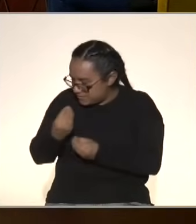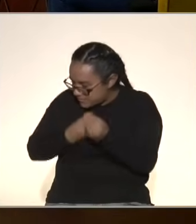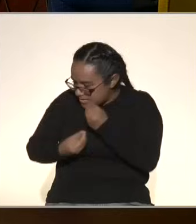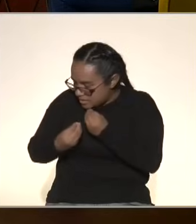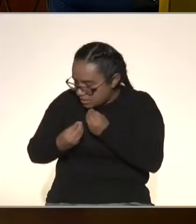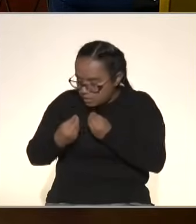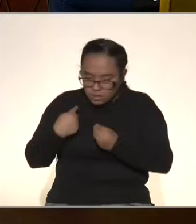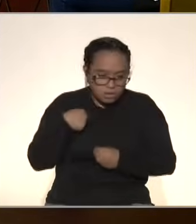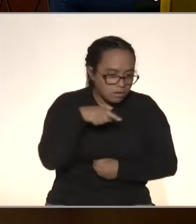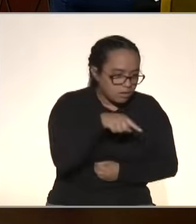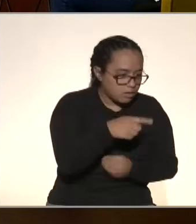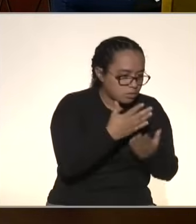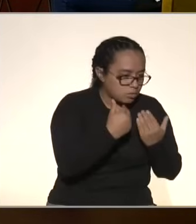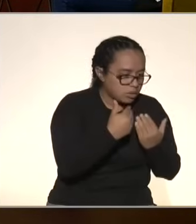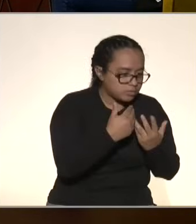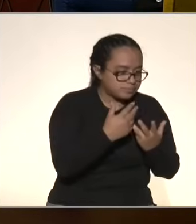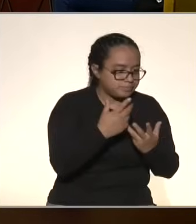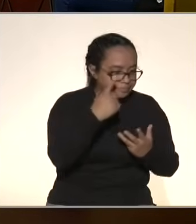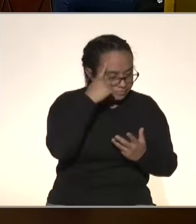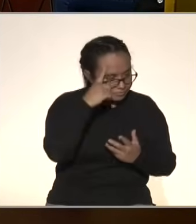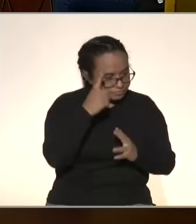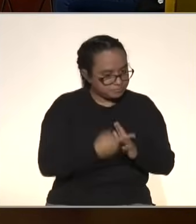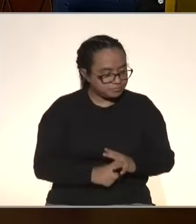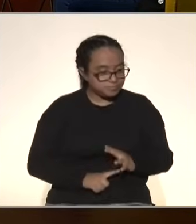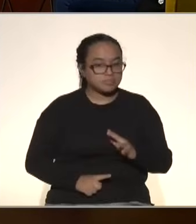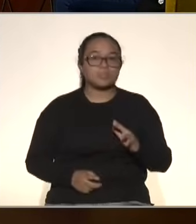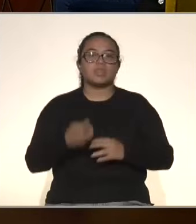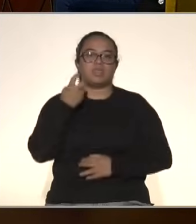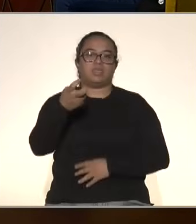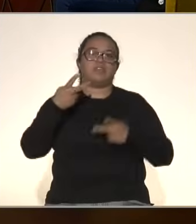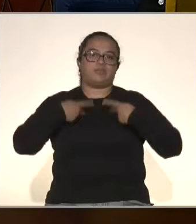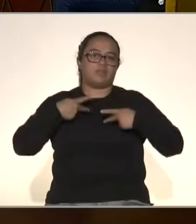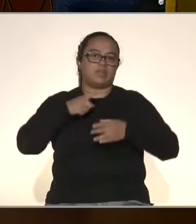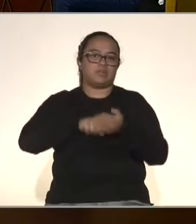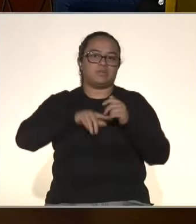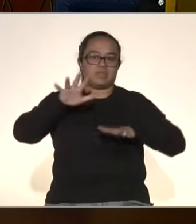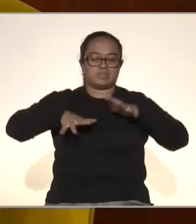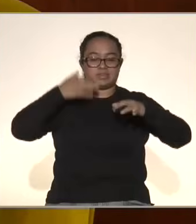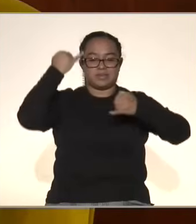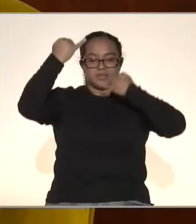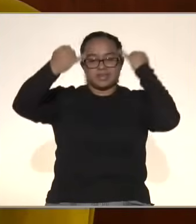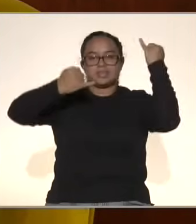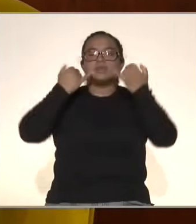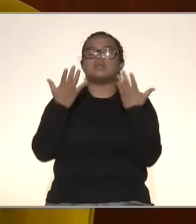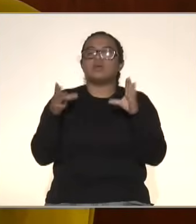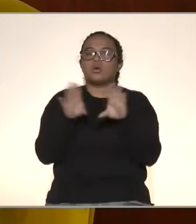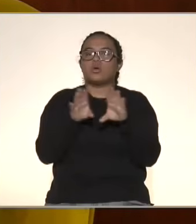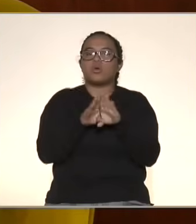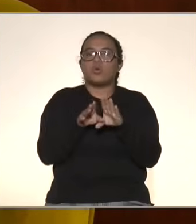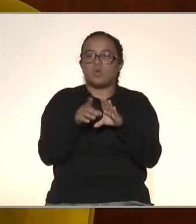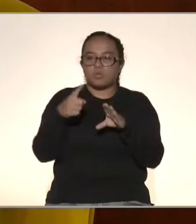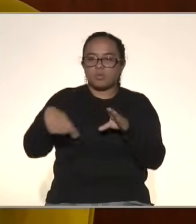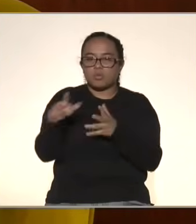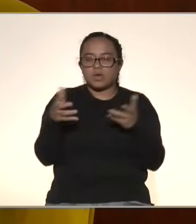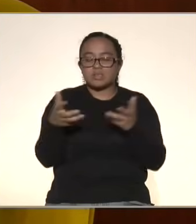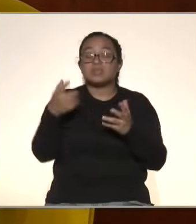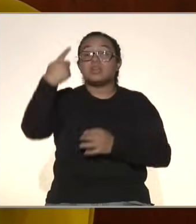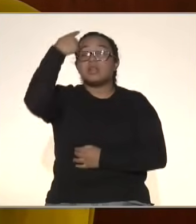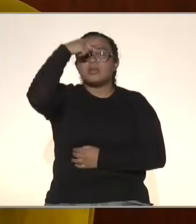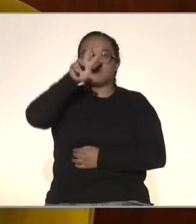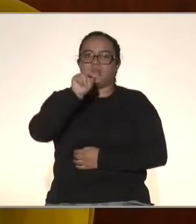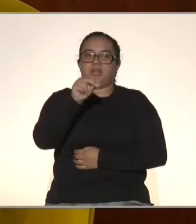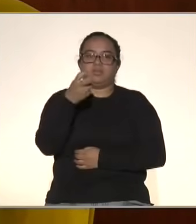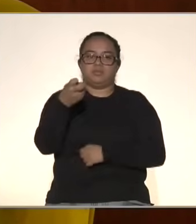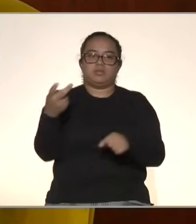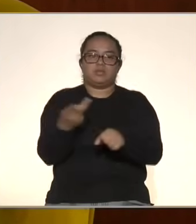hasta ese tipo de cositas pequeñitas son expectativas que todos nos hacemos. ¿Qué podemos hacer para que no nos pase eso? Porque estamos hablando